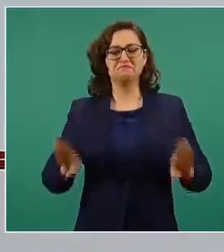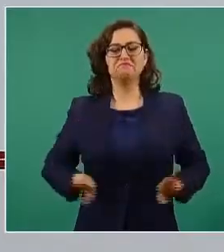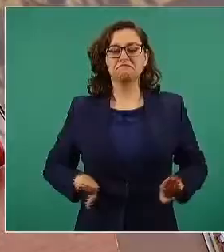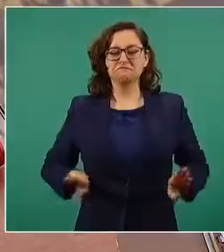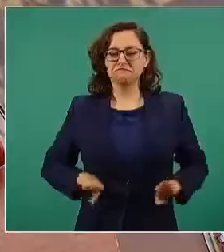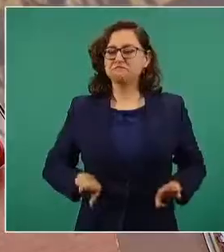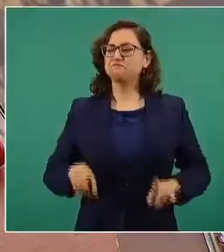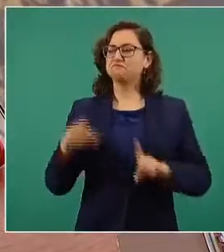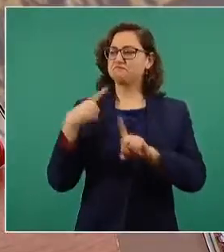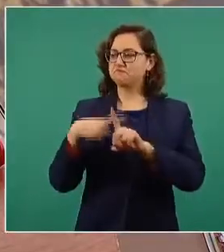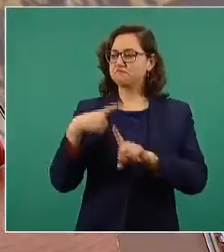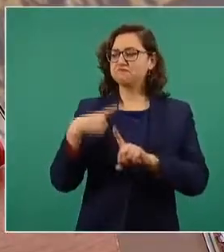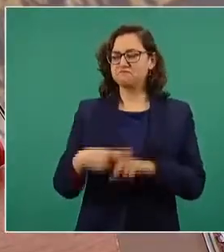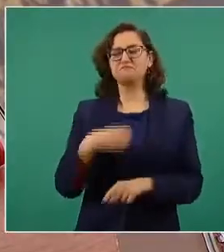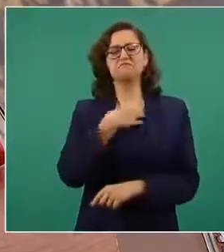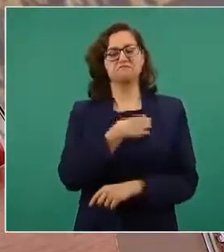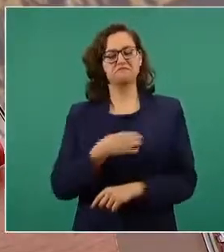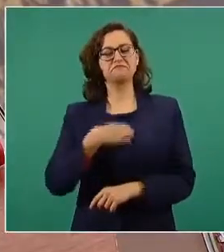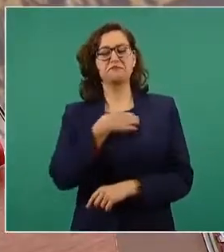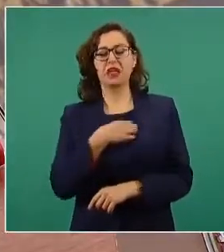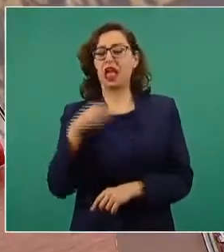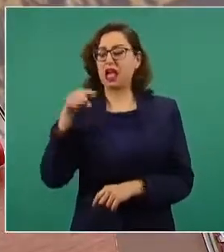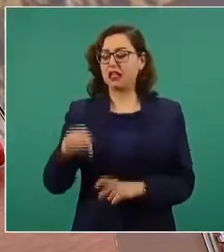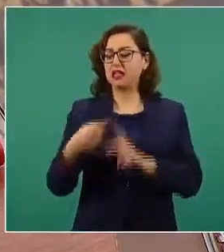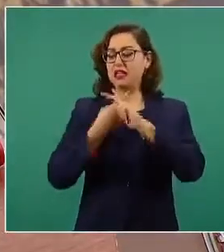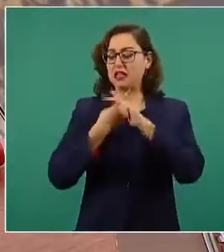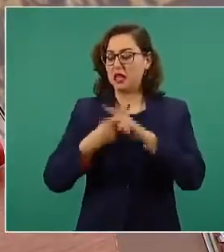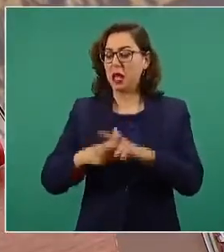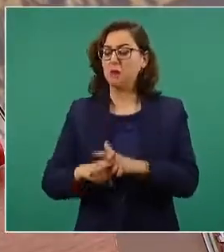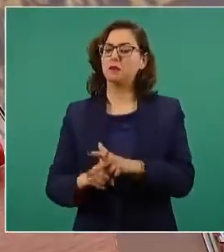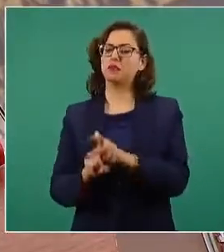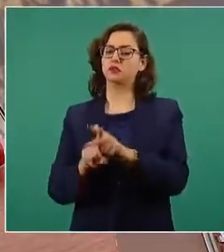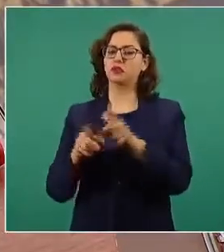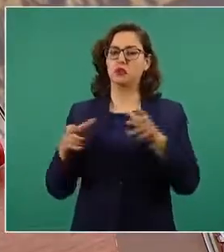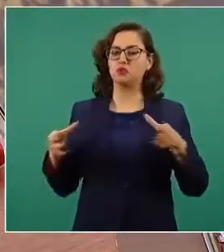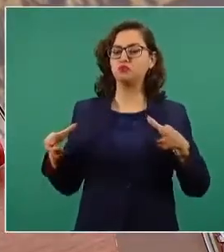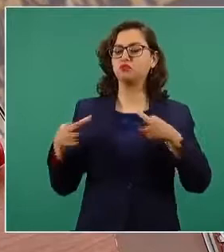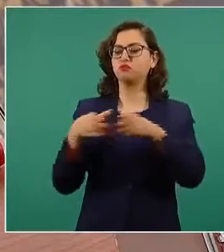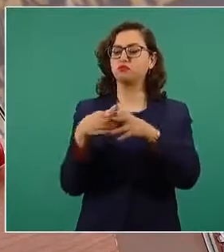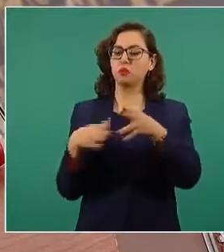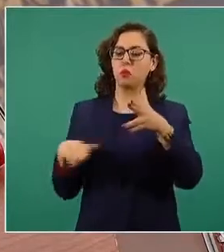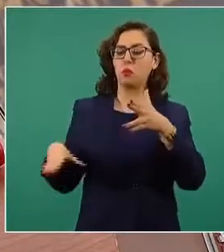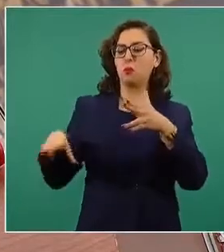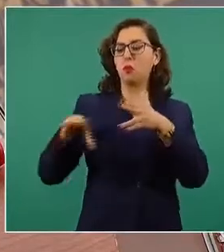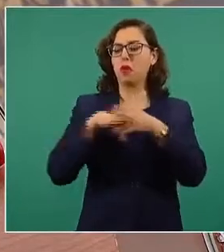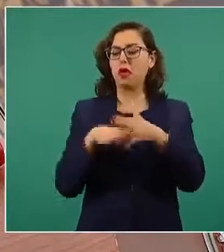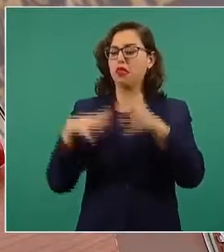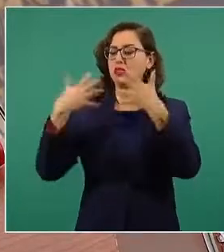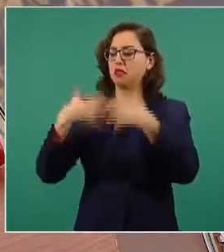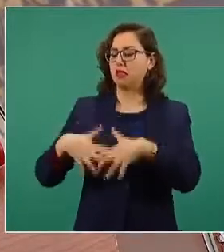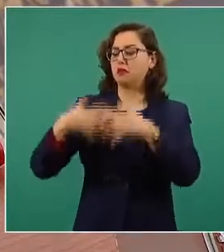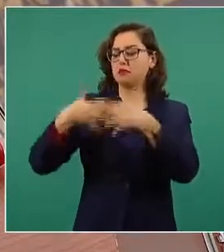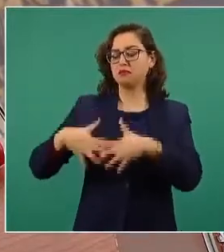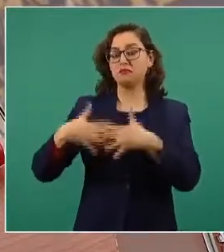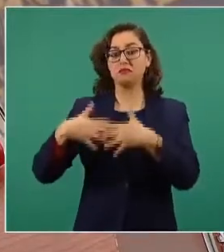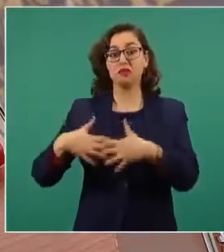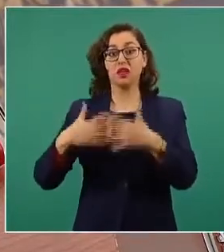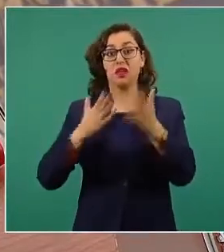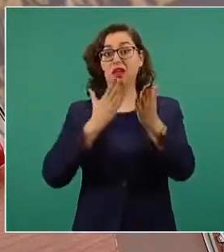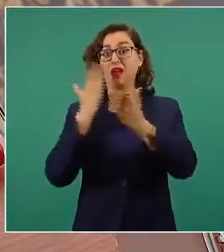nueva clase media, las industrias más avanzadas y las mejores instituciones de educación superior del